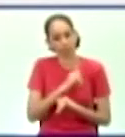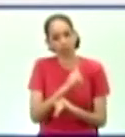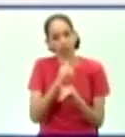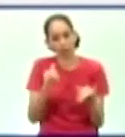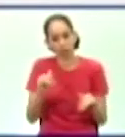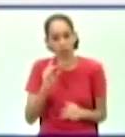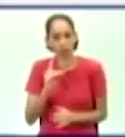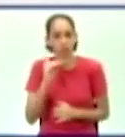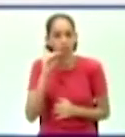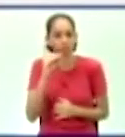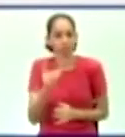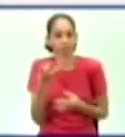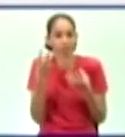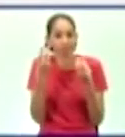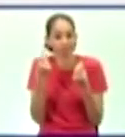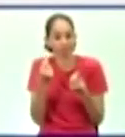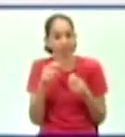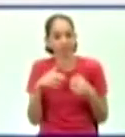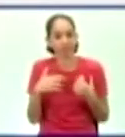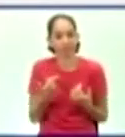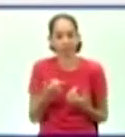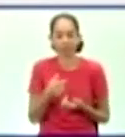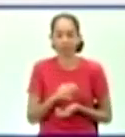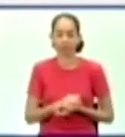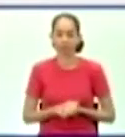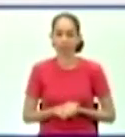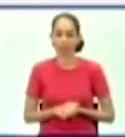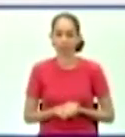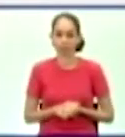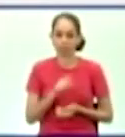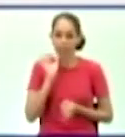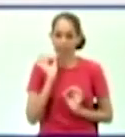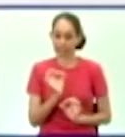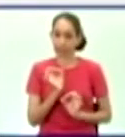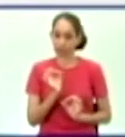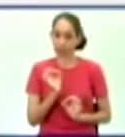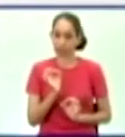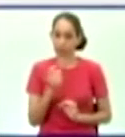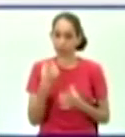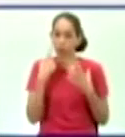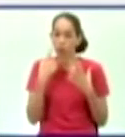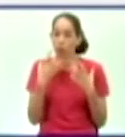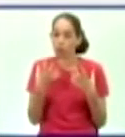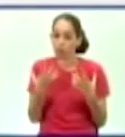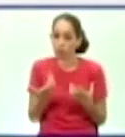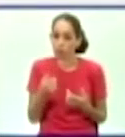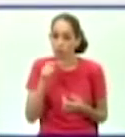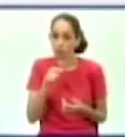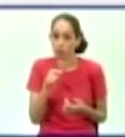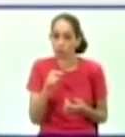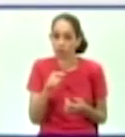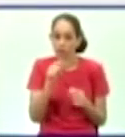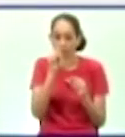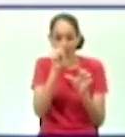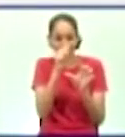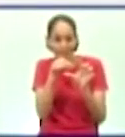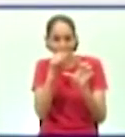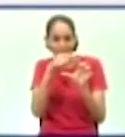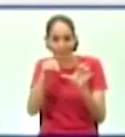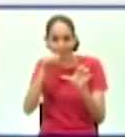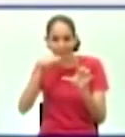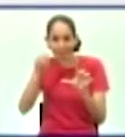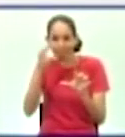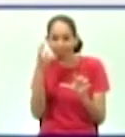ejercicio. Recuerda que en geometría siempre es importante ir marcando en nuestra figura los